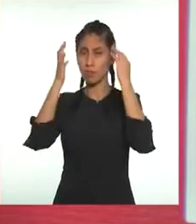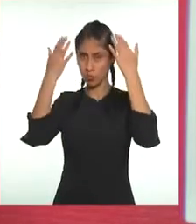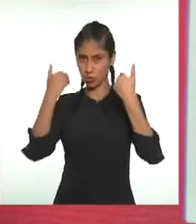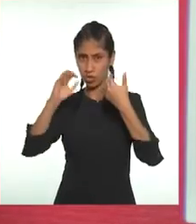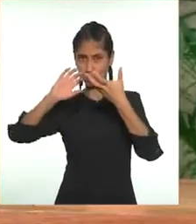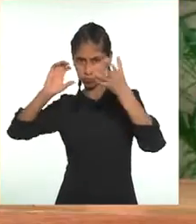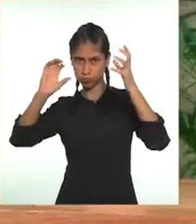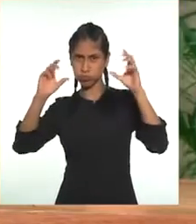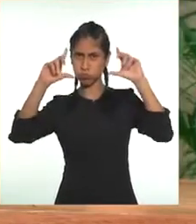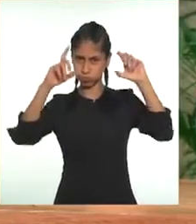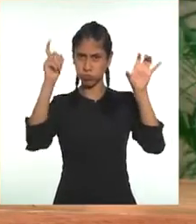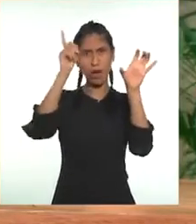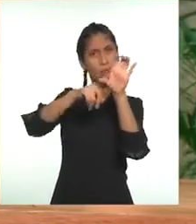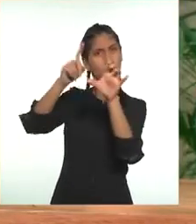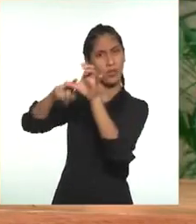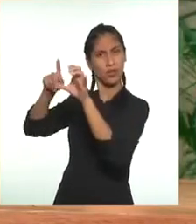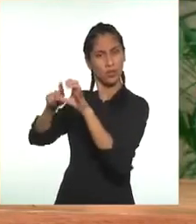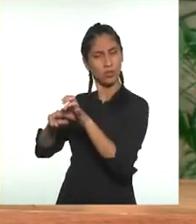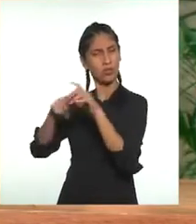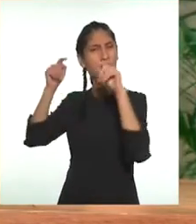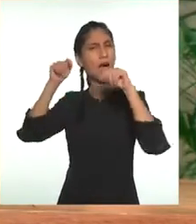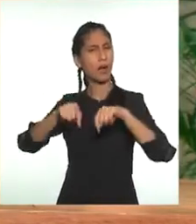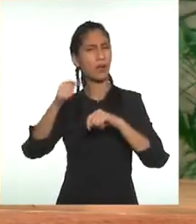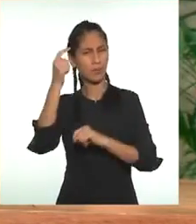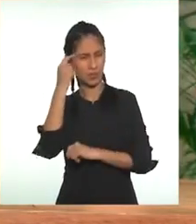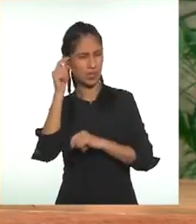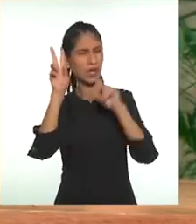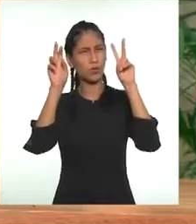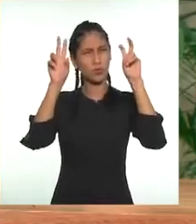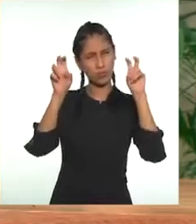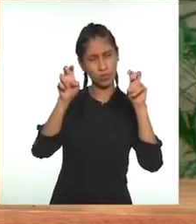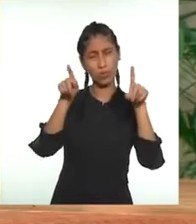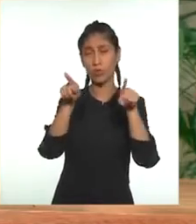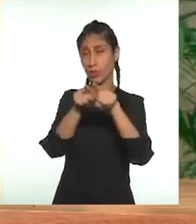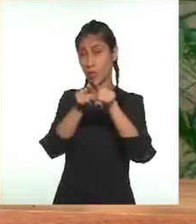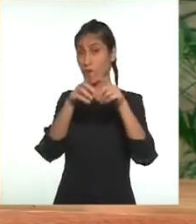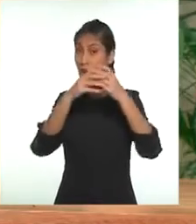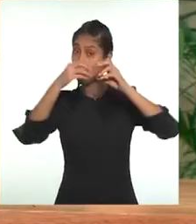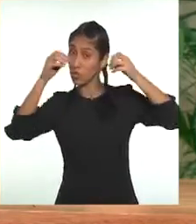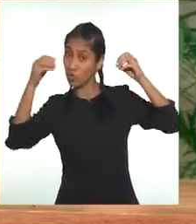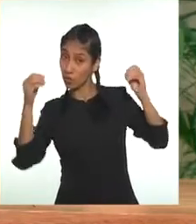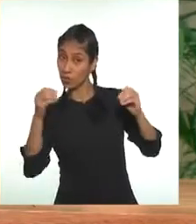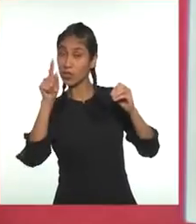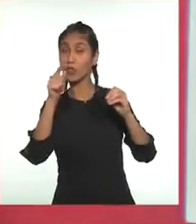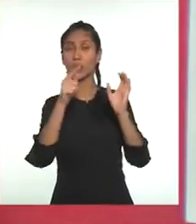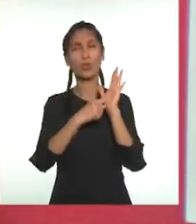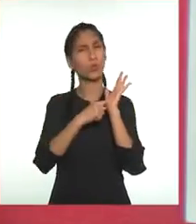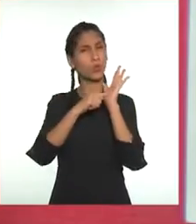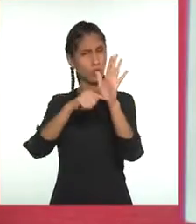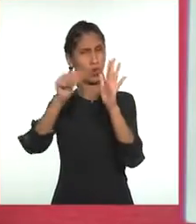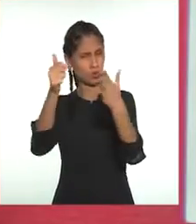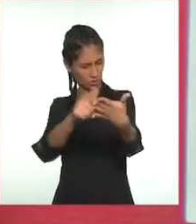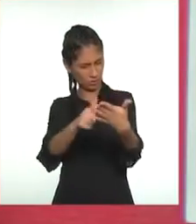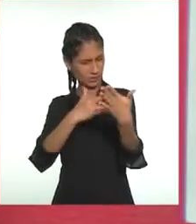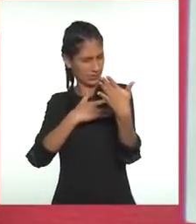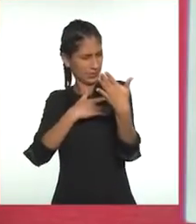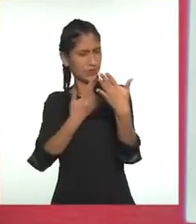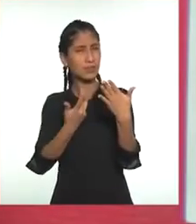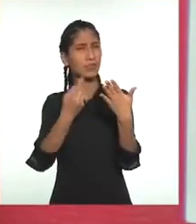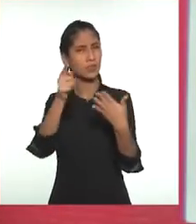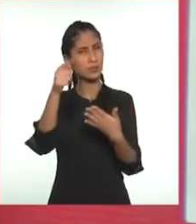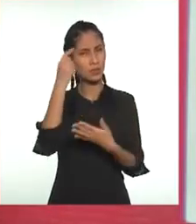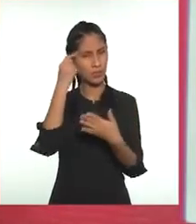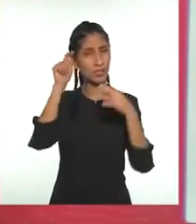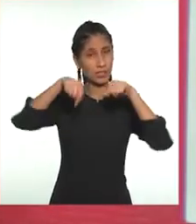las mujeres? Ahora sintetiza en un título, frase o un párrafo la intención que quieres transmitir. ¿Qué te parece este